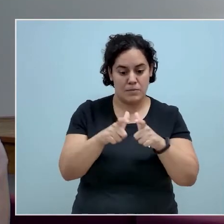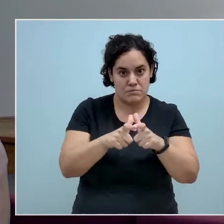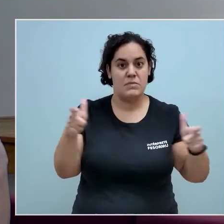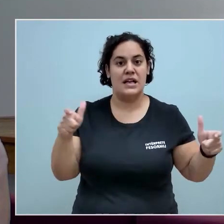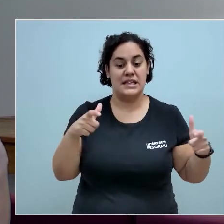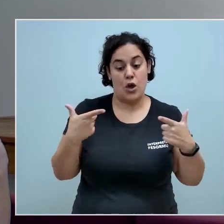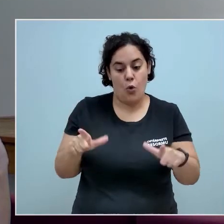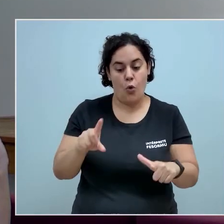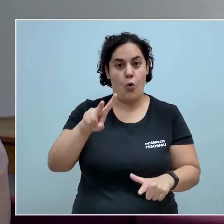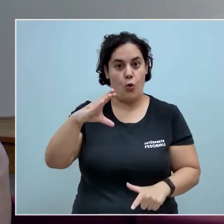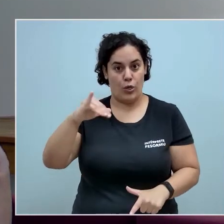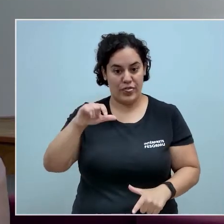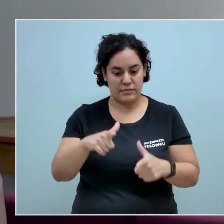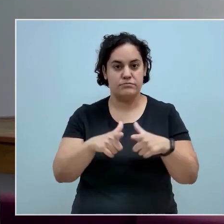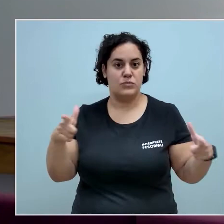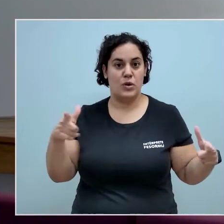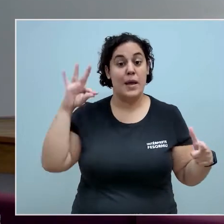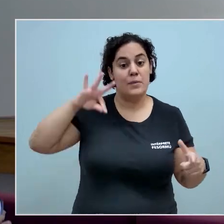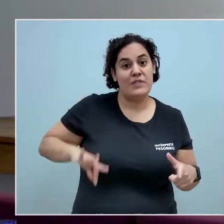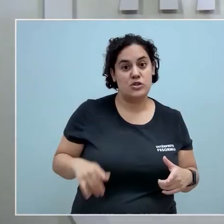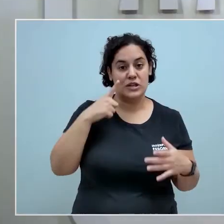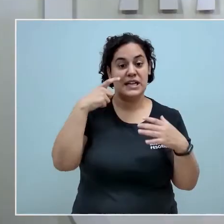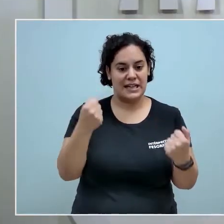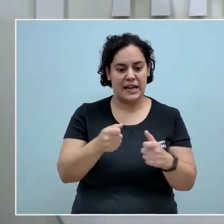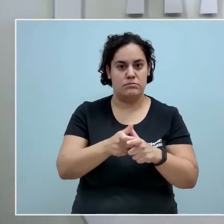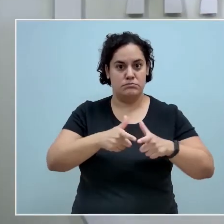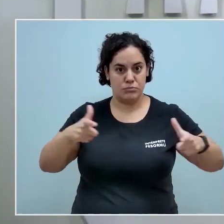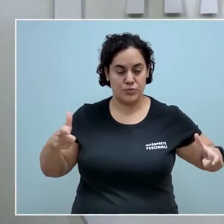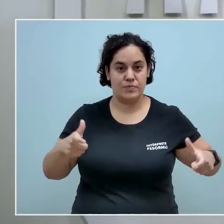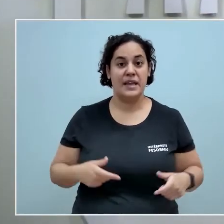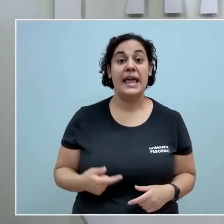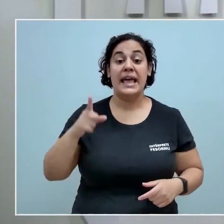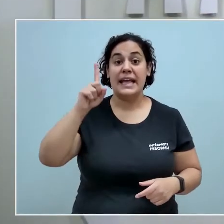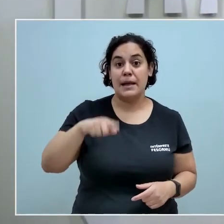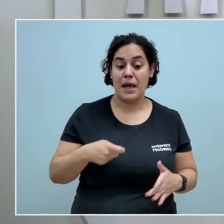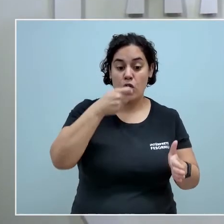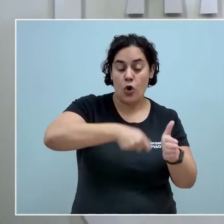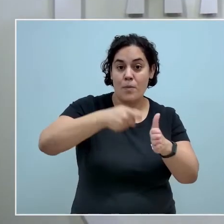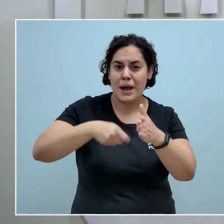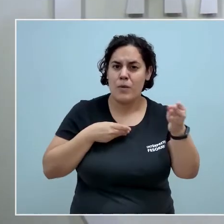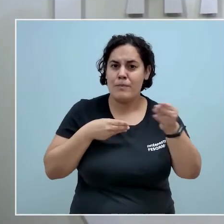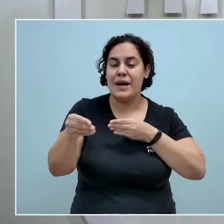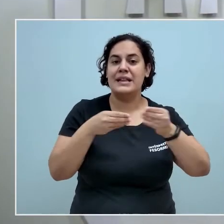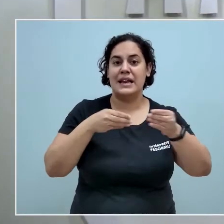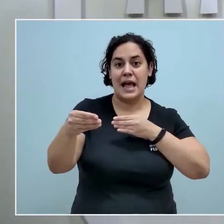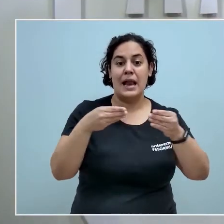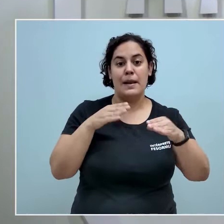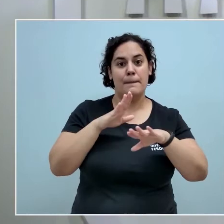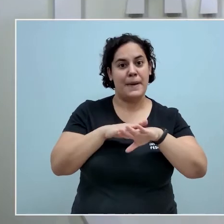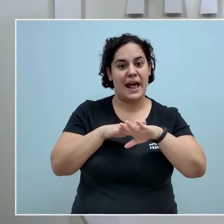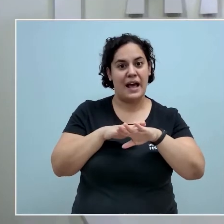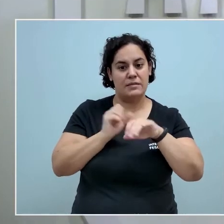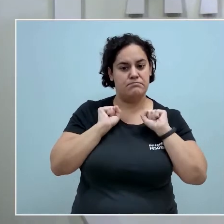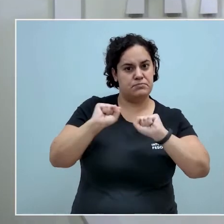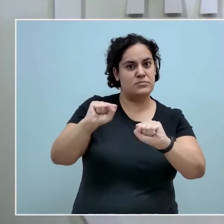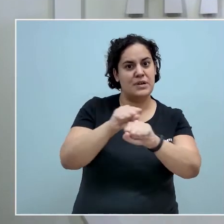UCIs, reforzamos el personal sanitario y compramos con la máxima agilidad posible material para afrontar la pandemia.